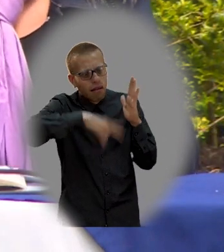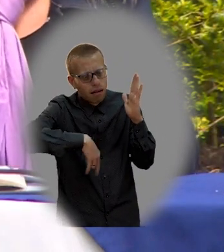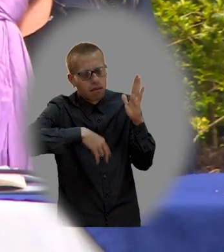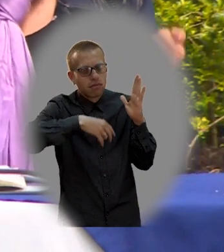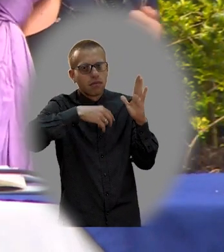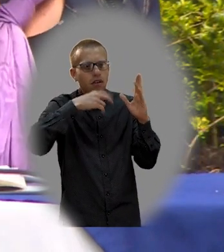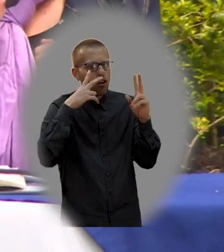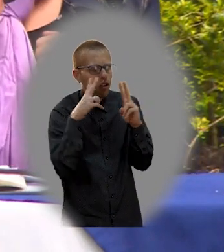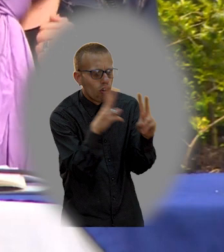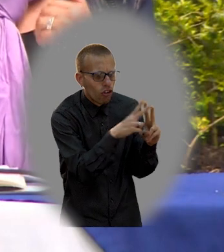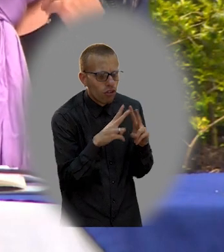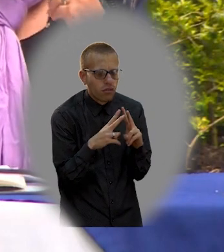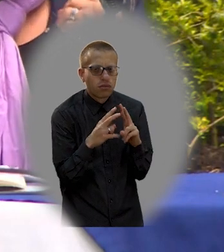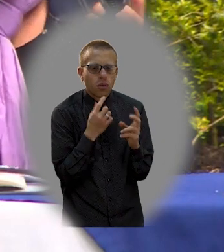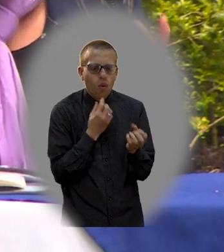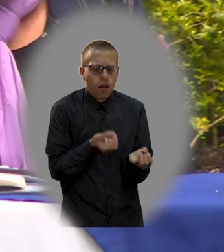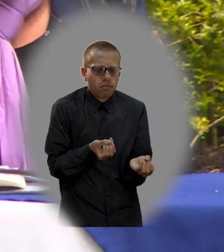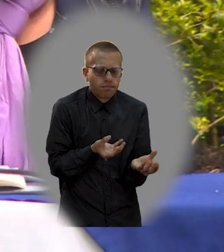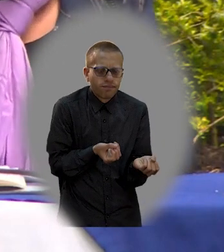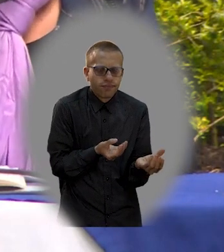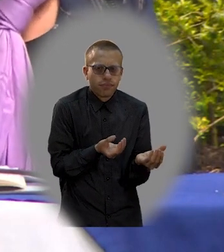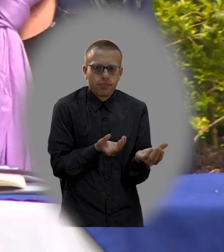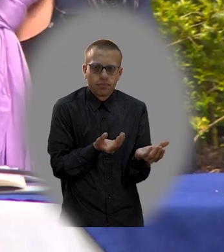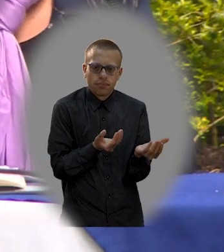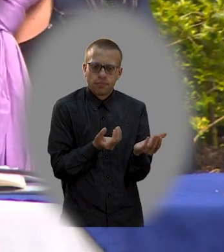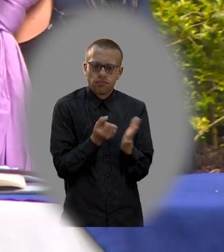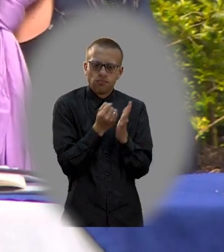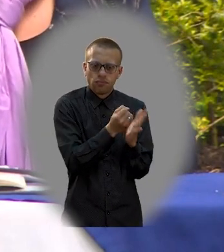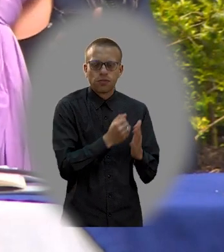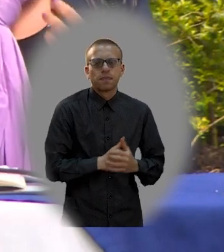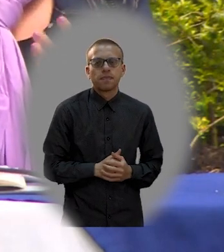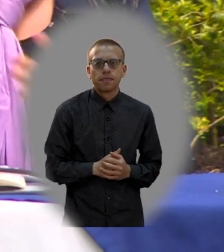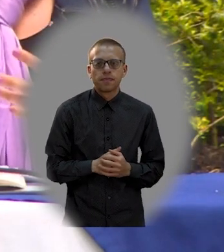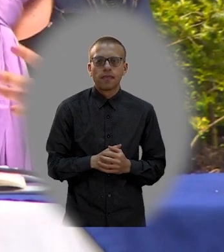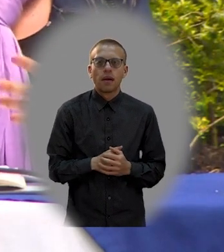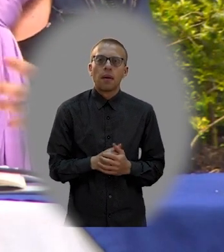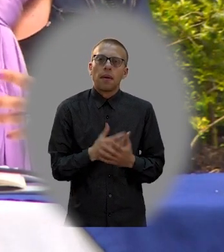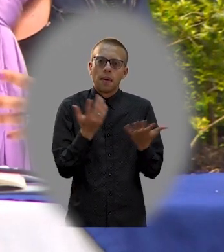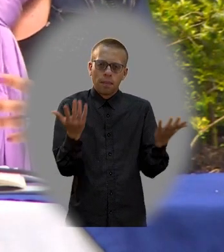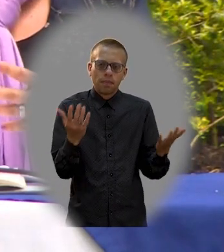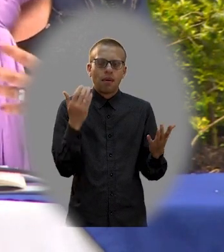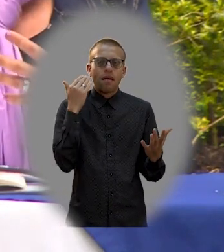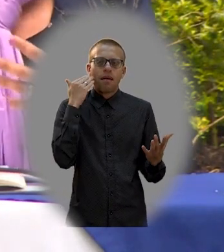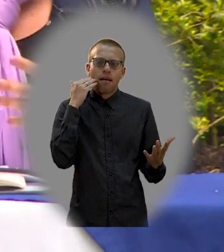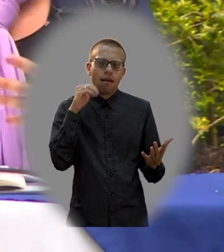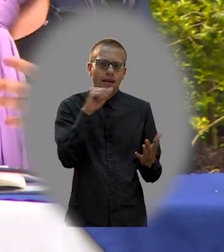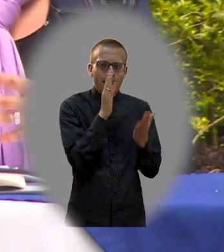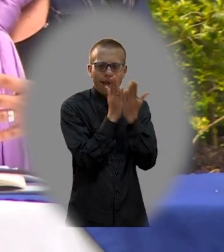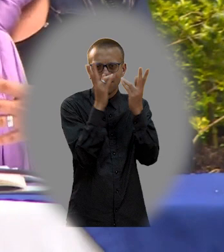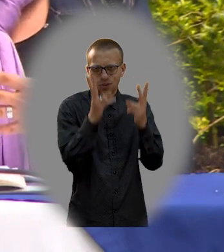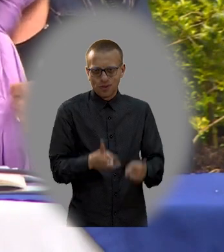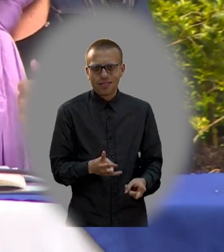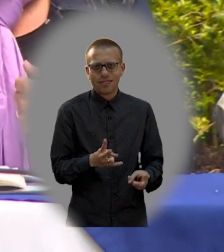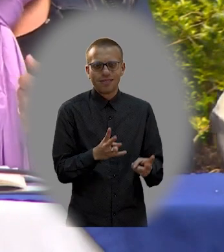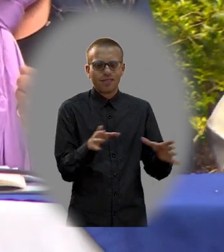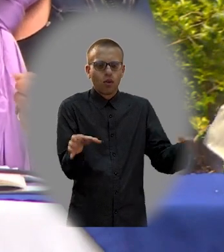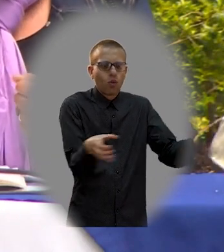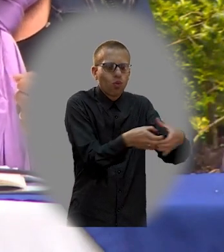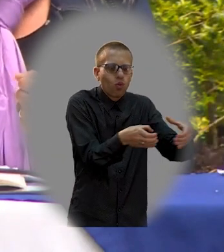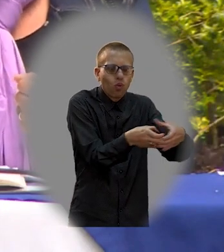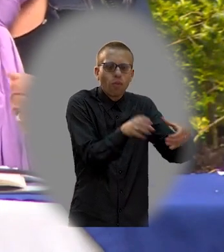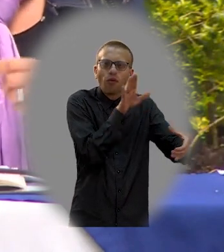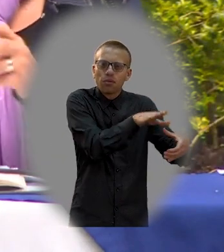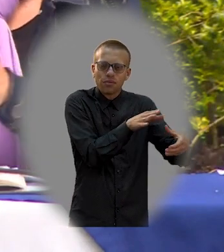este ejercicio. Entonces, pero muy importante reconocer desde la voz de las estudiantes, de la juntanza feminista,